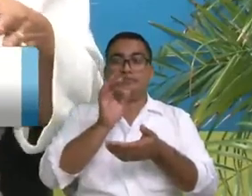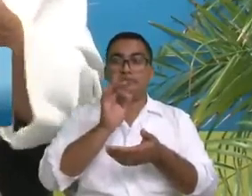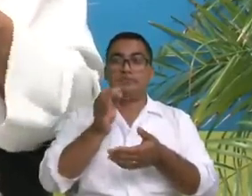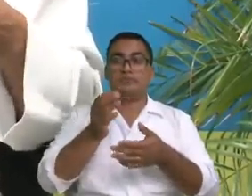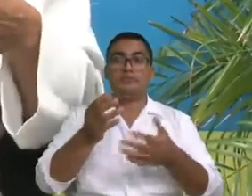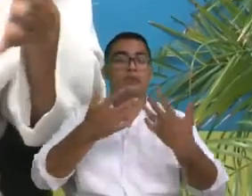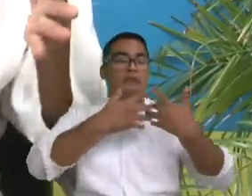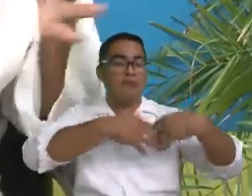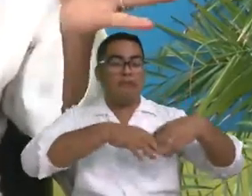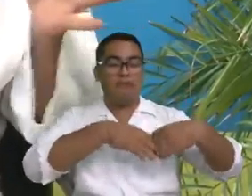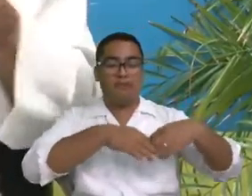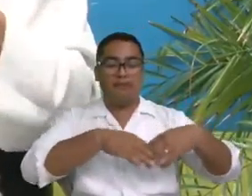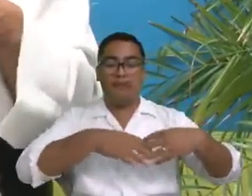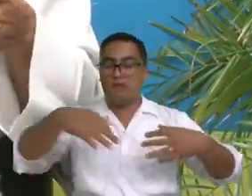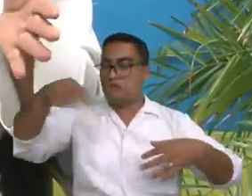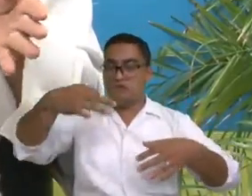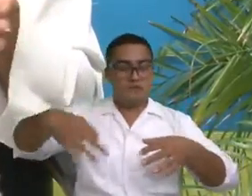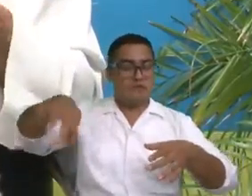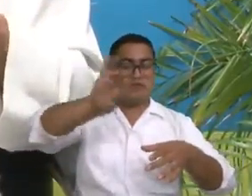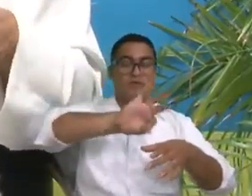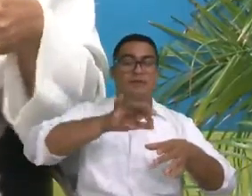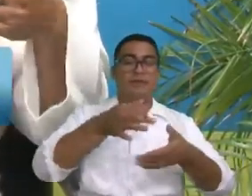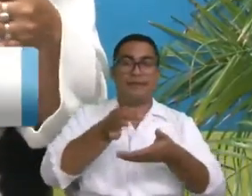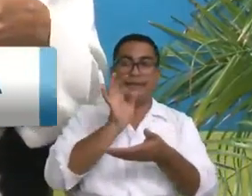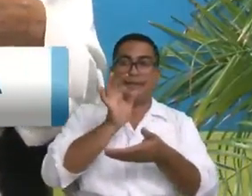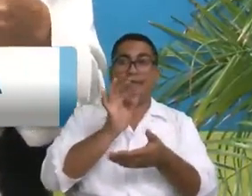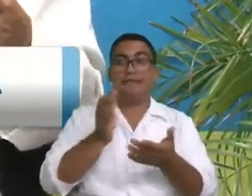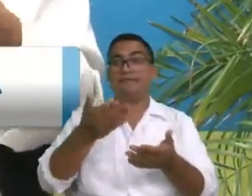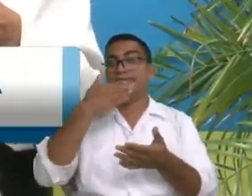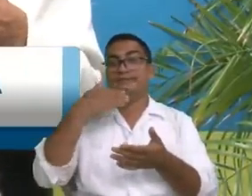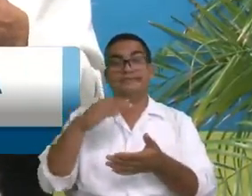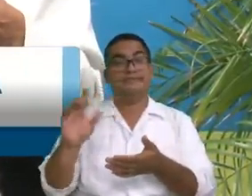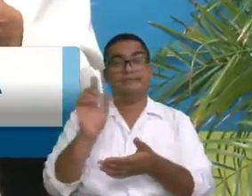elaborados, procesados, industrializados, no llevan solo café,